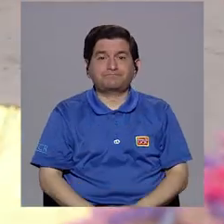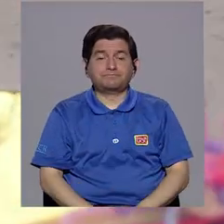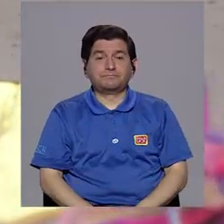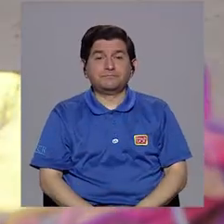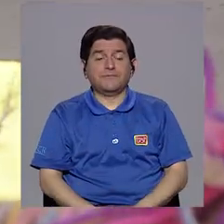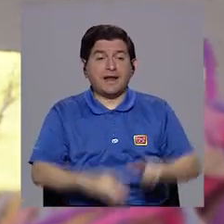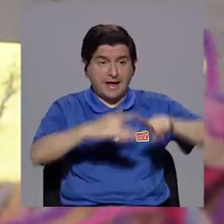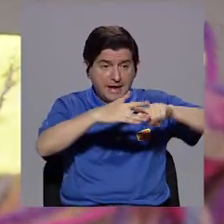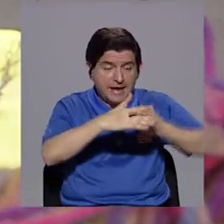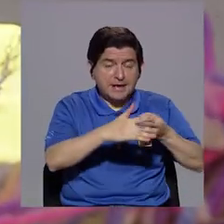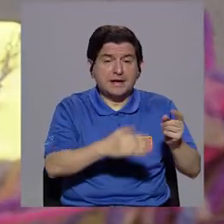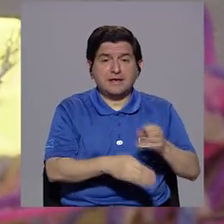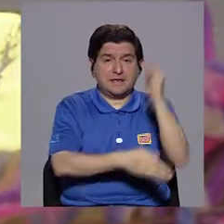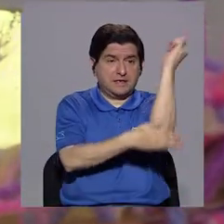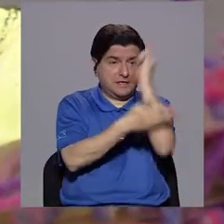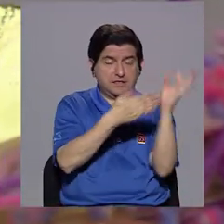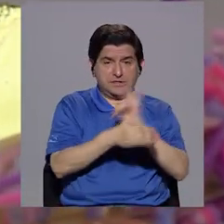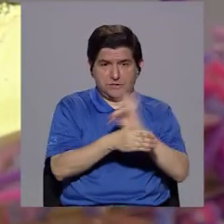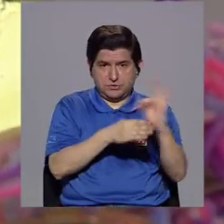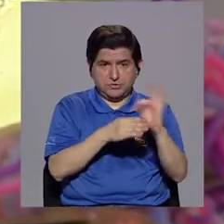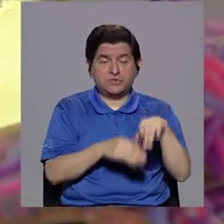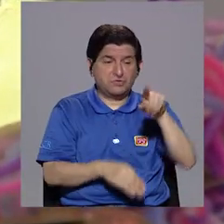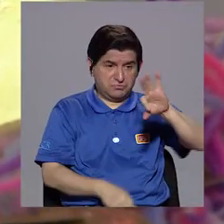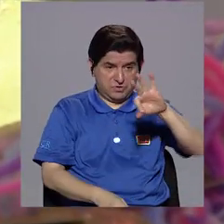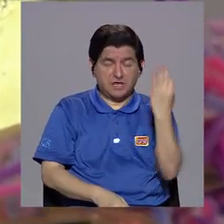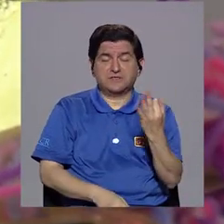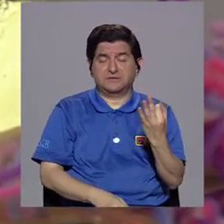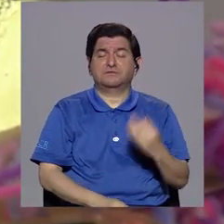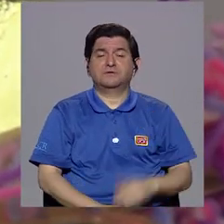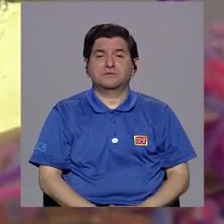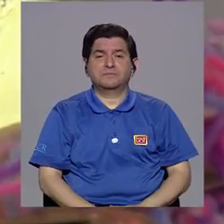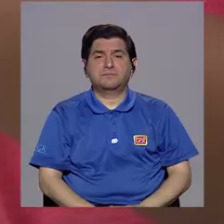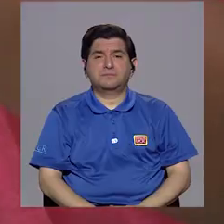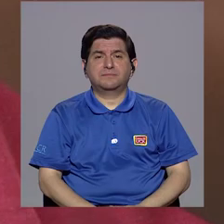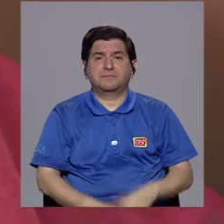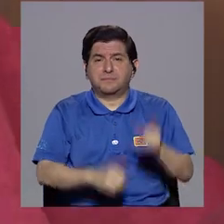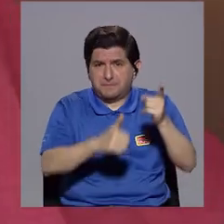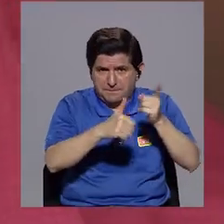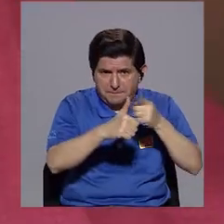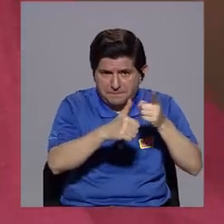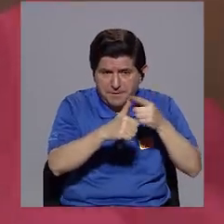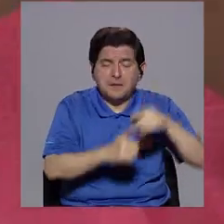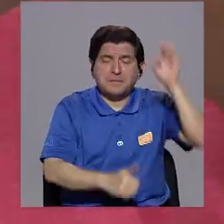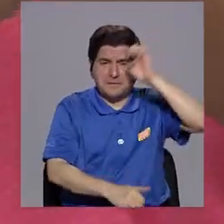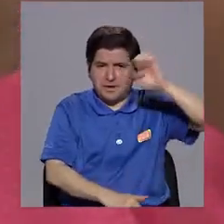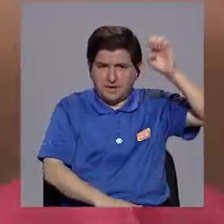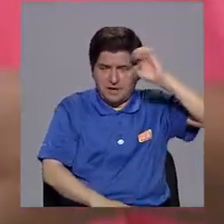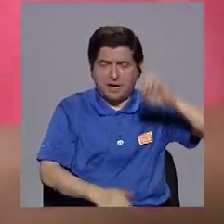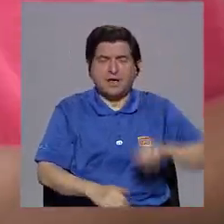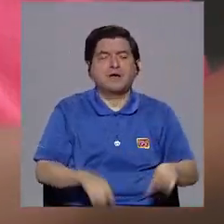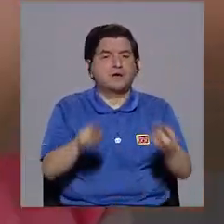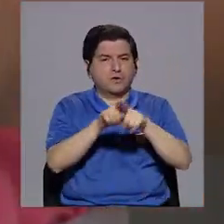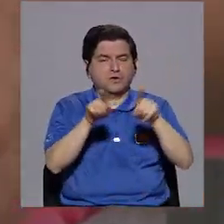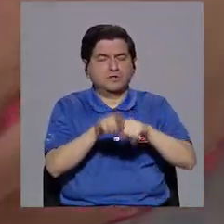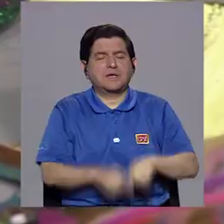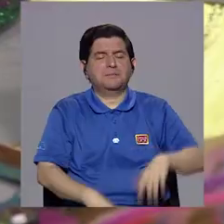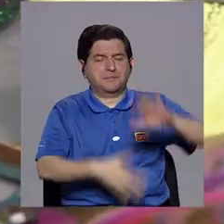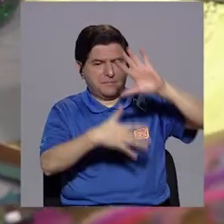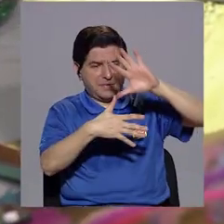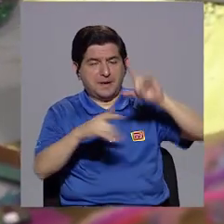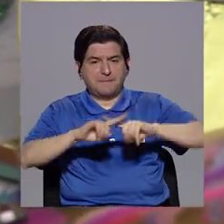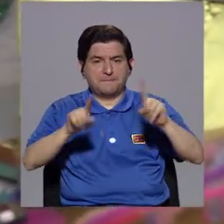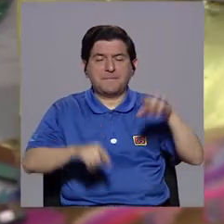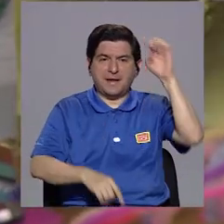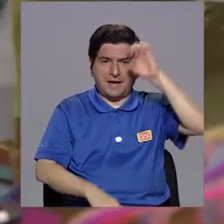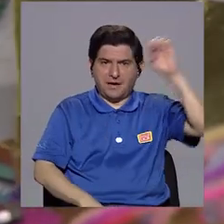O sea, uh-huh. de hecho los inicios de la arteterapia inician un poco así, de hecho inicia por un lado en Europa y por otro lado también en América,